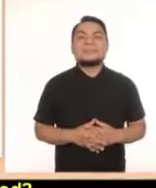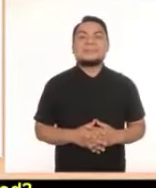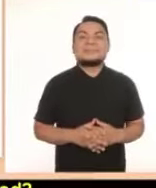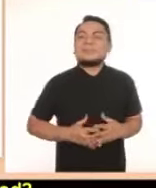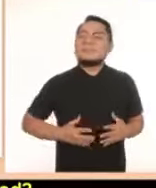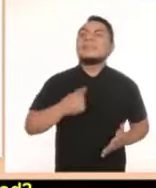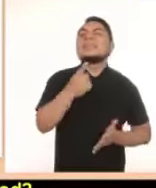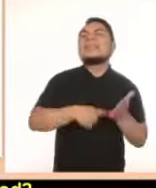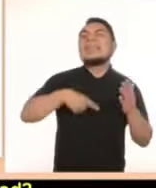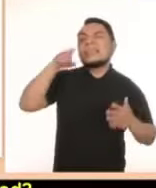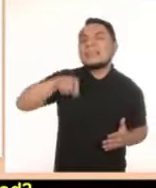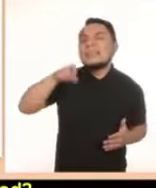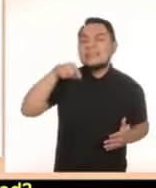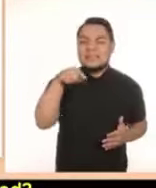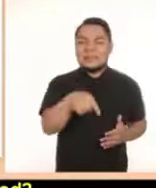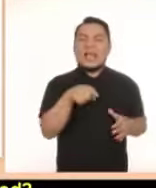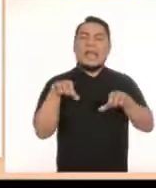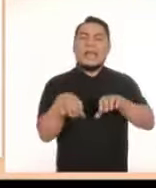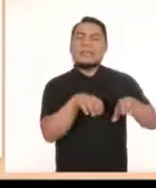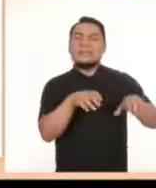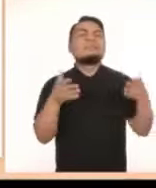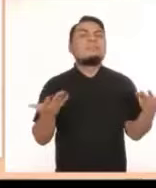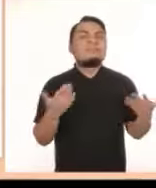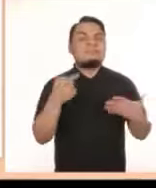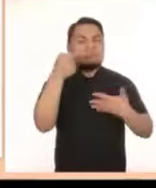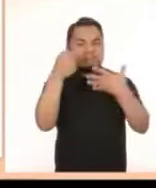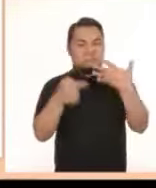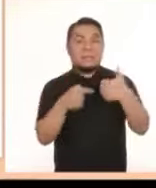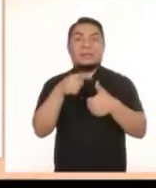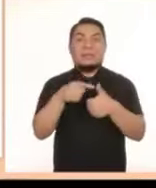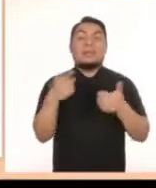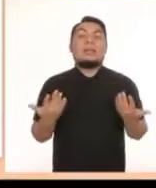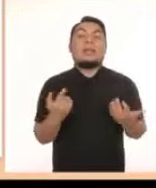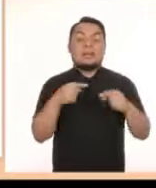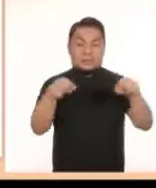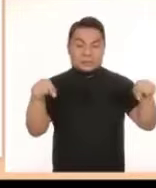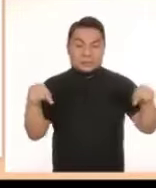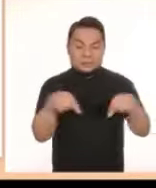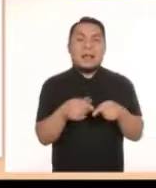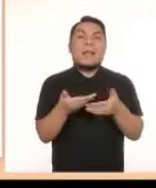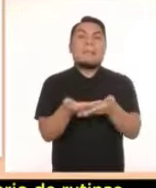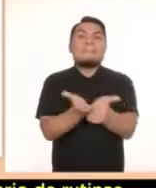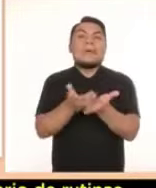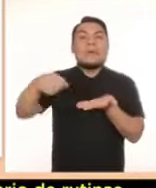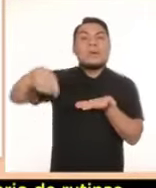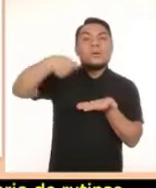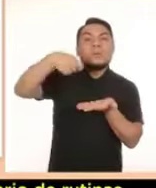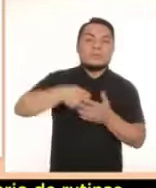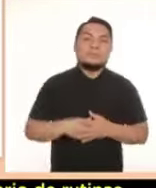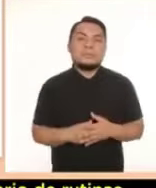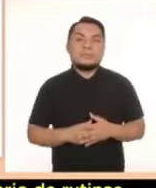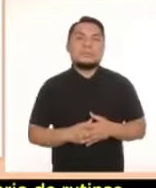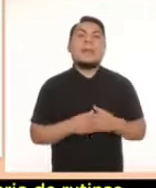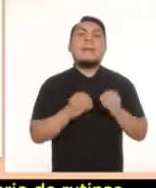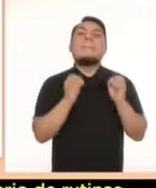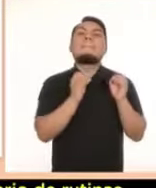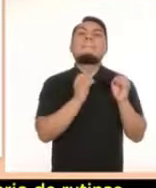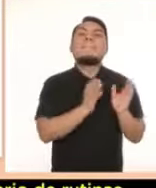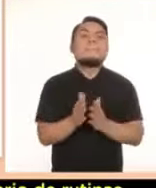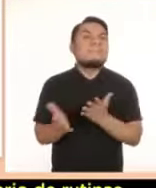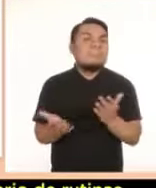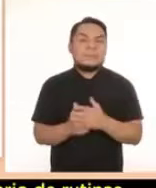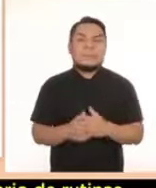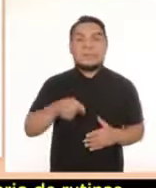¿Qué necesitaremos para esta actividad? Individuales, platos y cubiertos. Preparación.